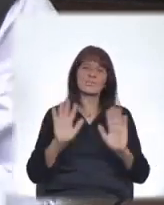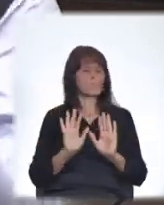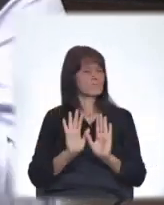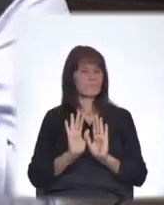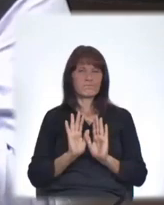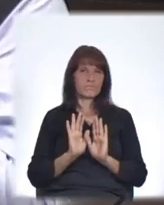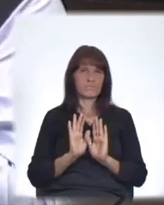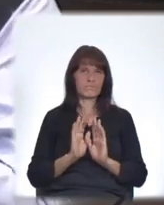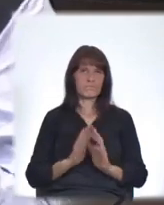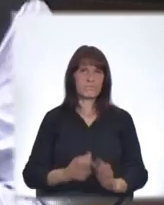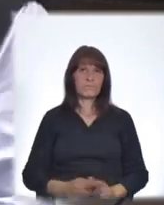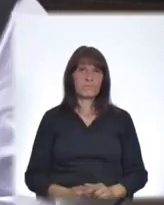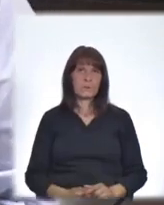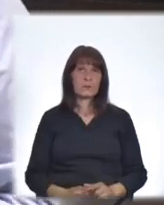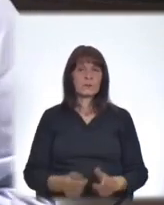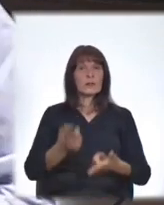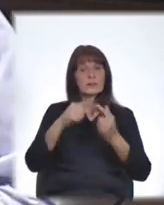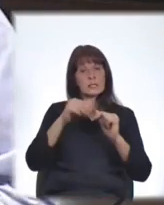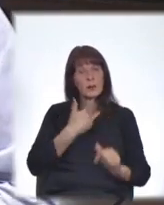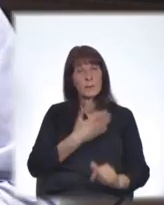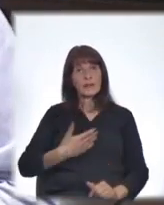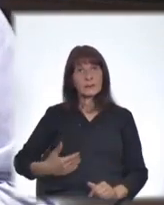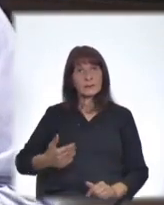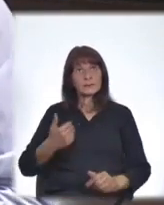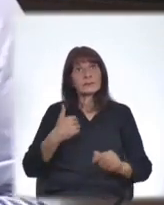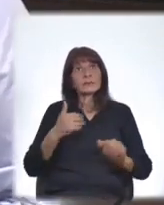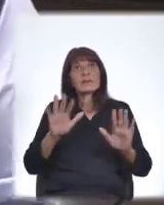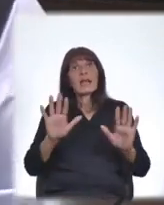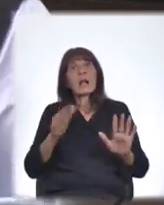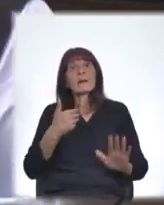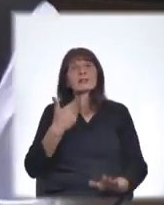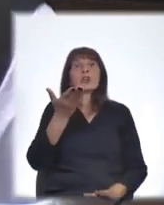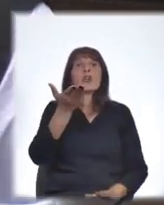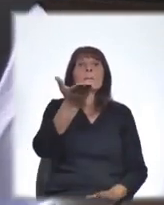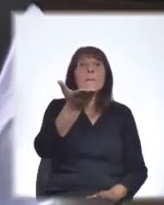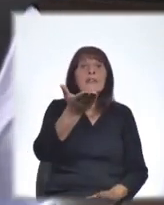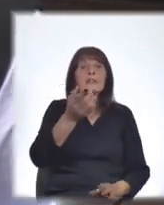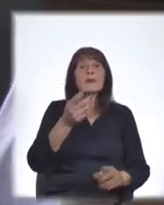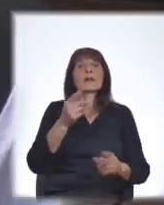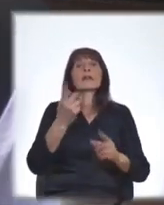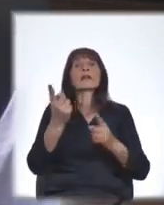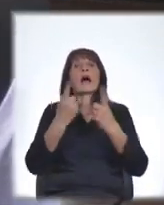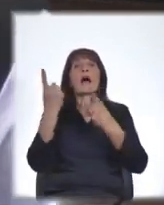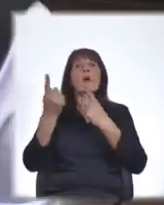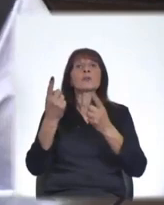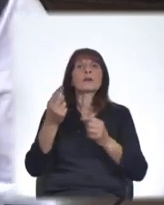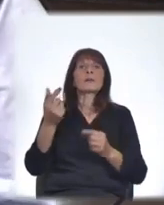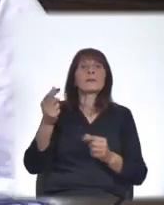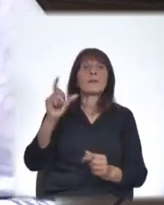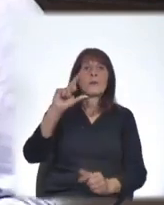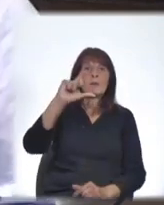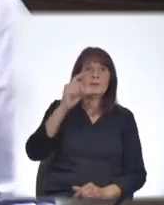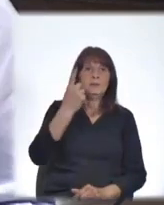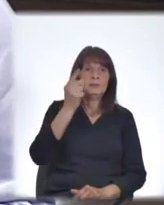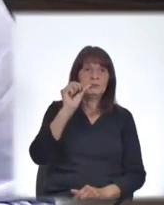argumento. Señor presidente, yo capaz que le pido que algún funcionario tenga bien de servirme un poquito de